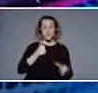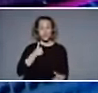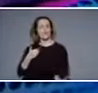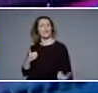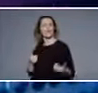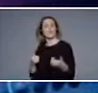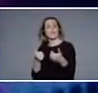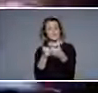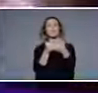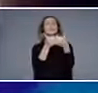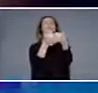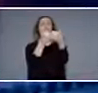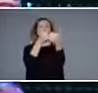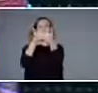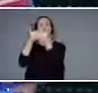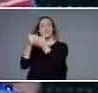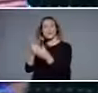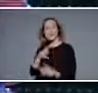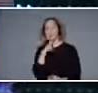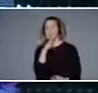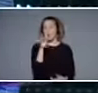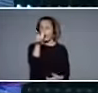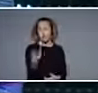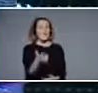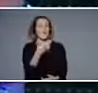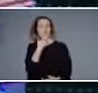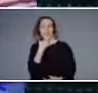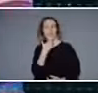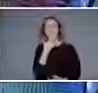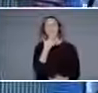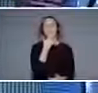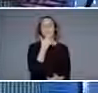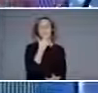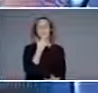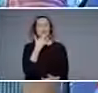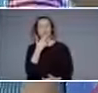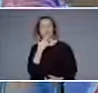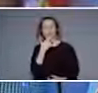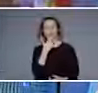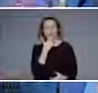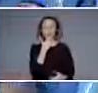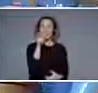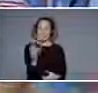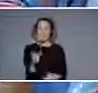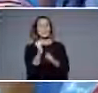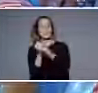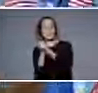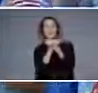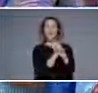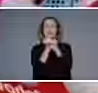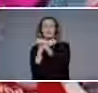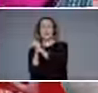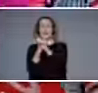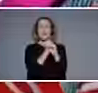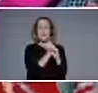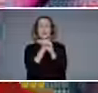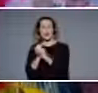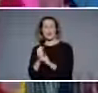Brindo por su ejemplo de murguero de